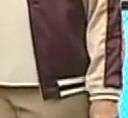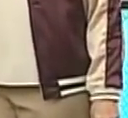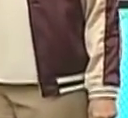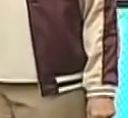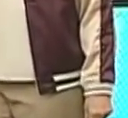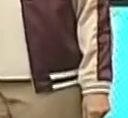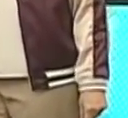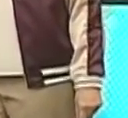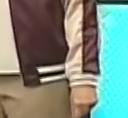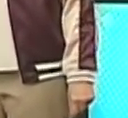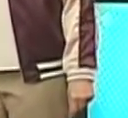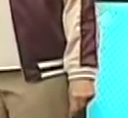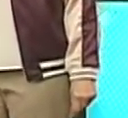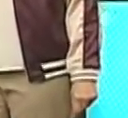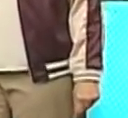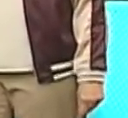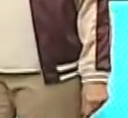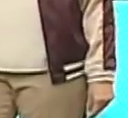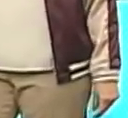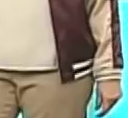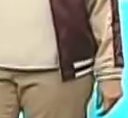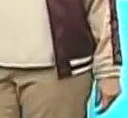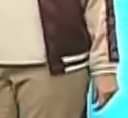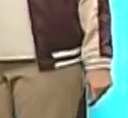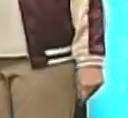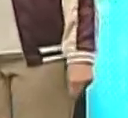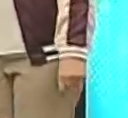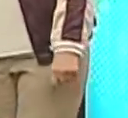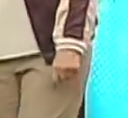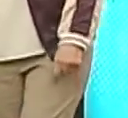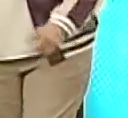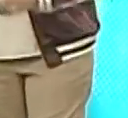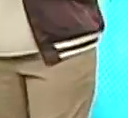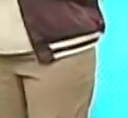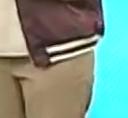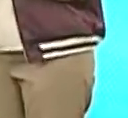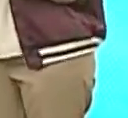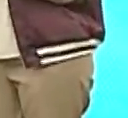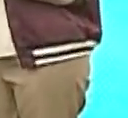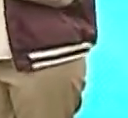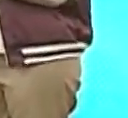amor. Muchísimas gracias, presidente César el Magnate.